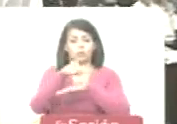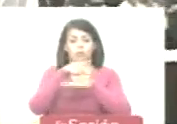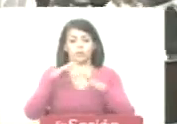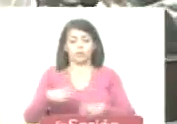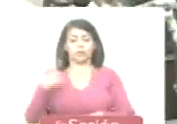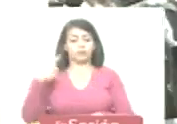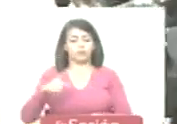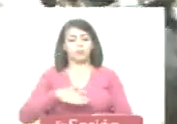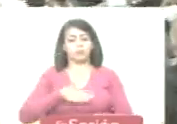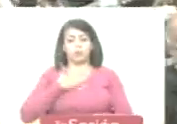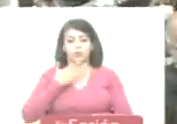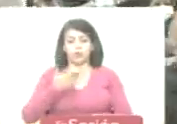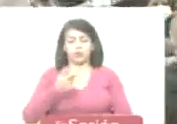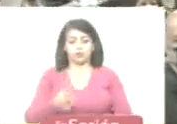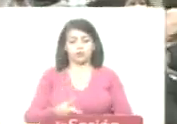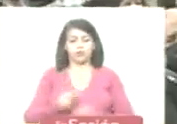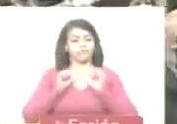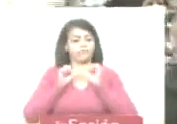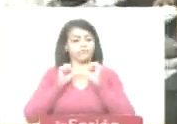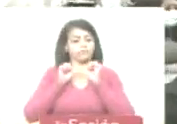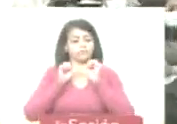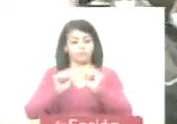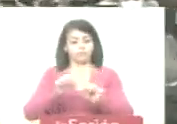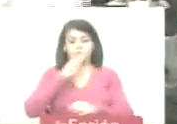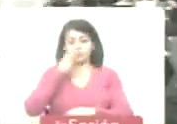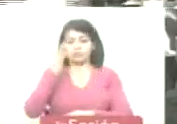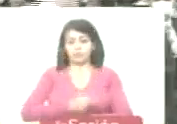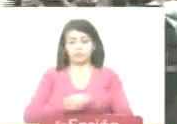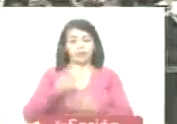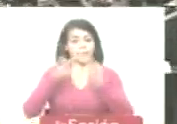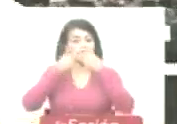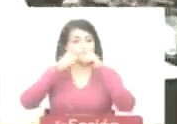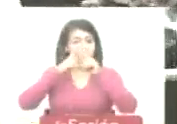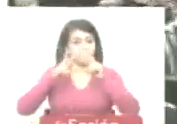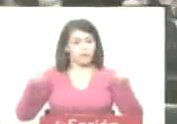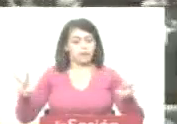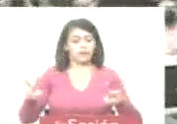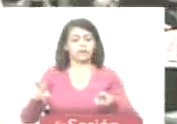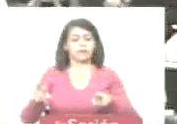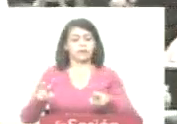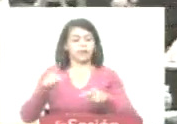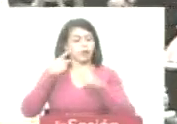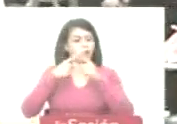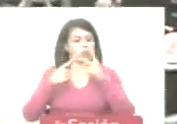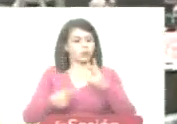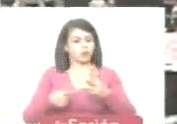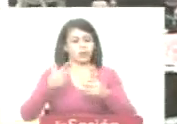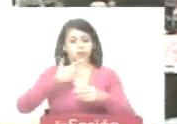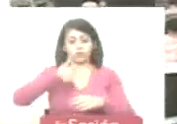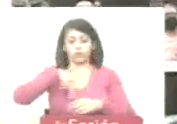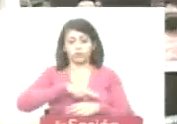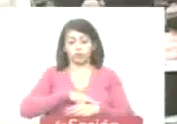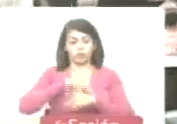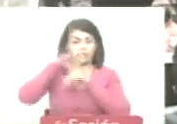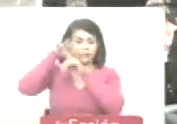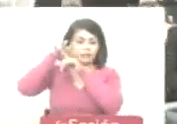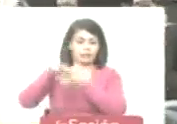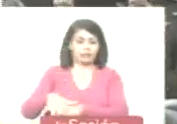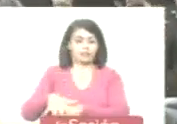sido capaz de mantener y garantizar la paz en las condiciones en las cuales nosotros fuimos